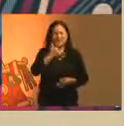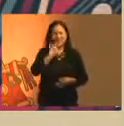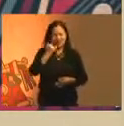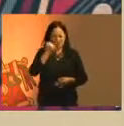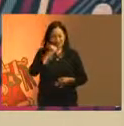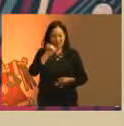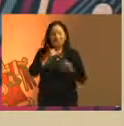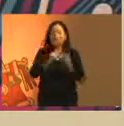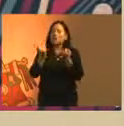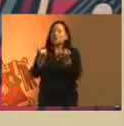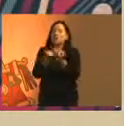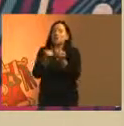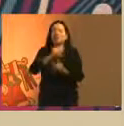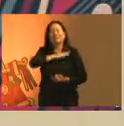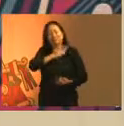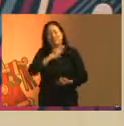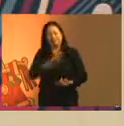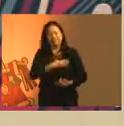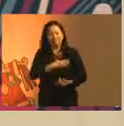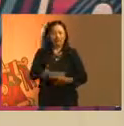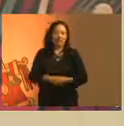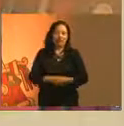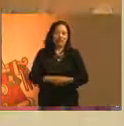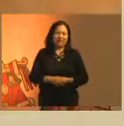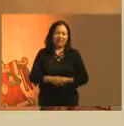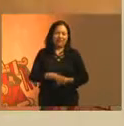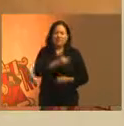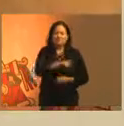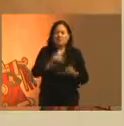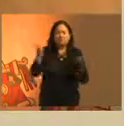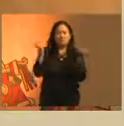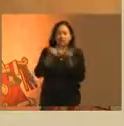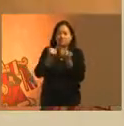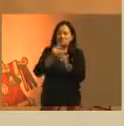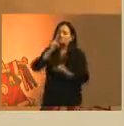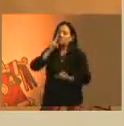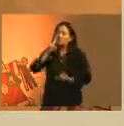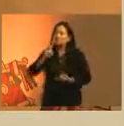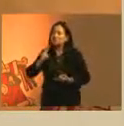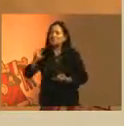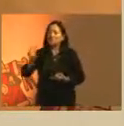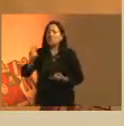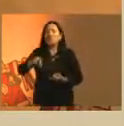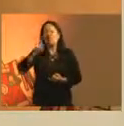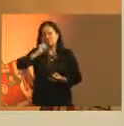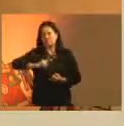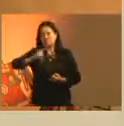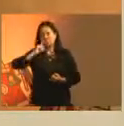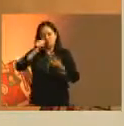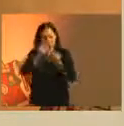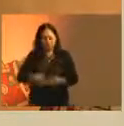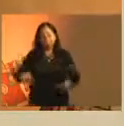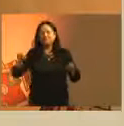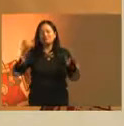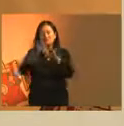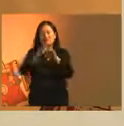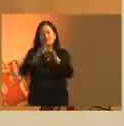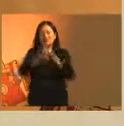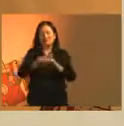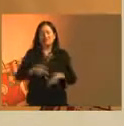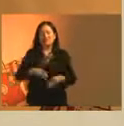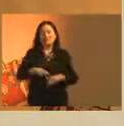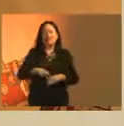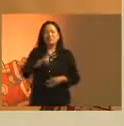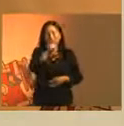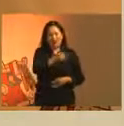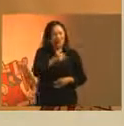los que igual que carrillo puerto vio el potencial indispensable de las mujeres pero a diferencia del carrillo puerto